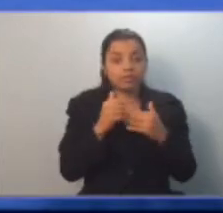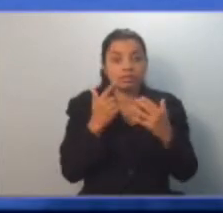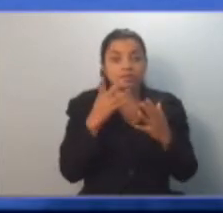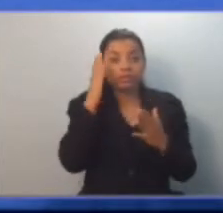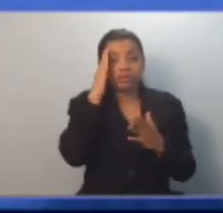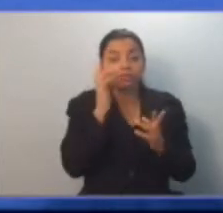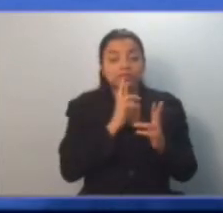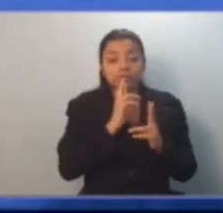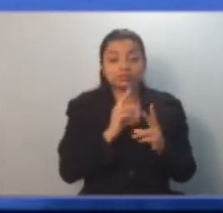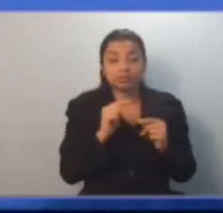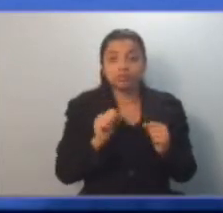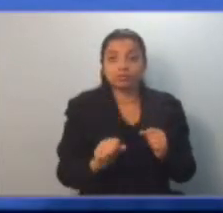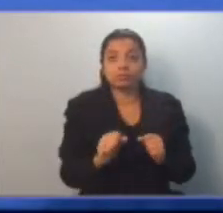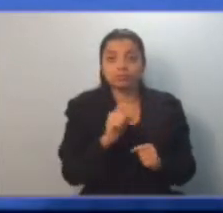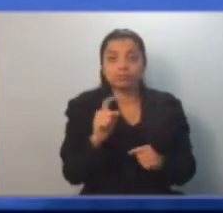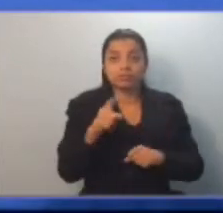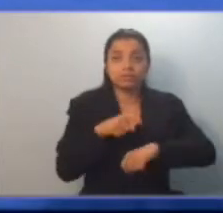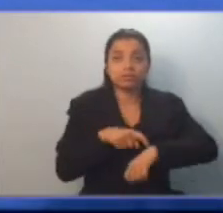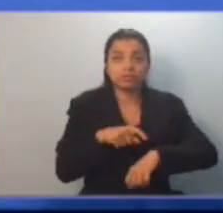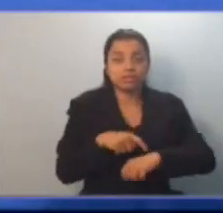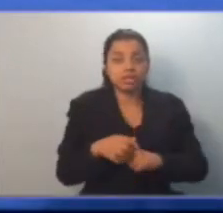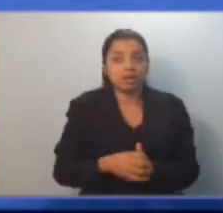sus escritos en tiempo.